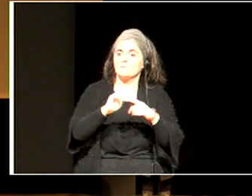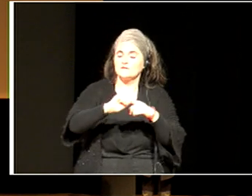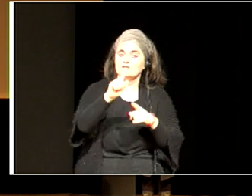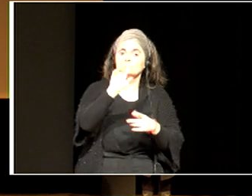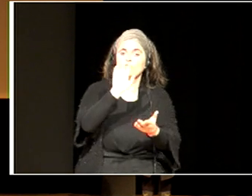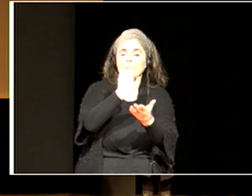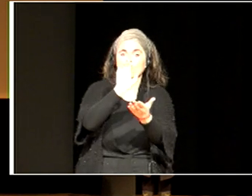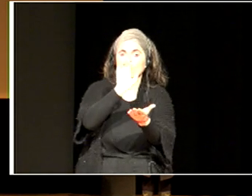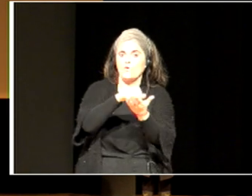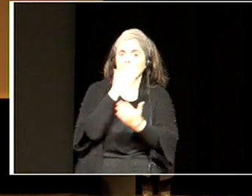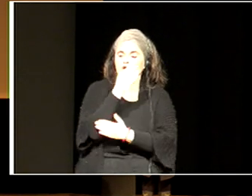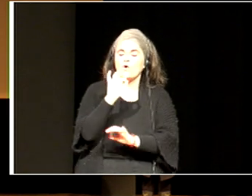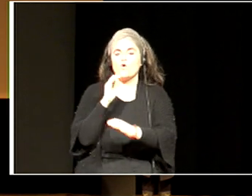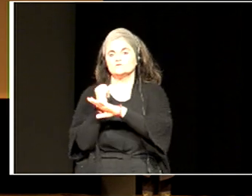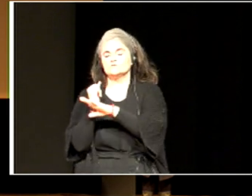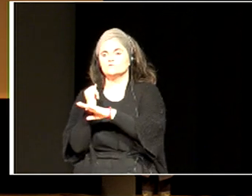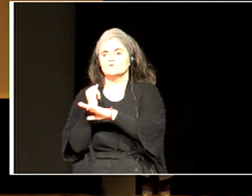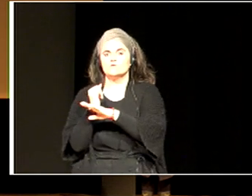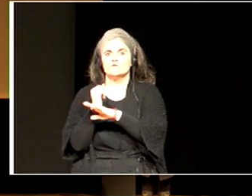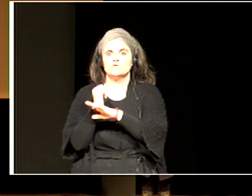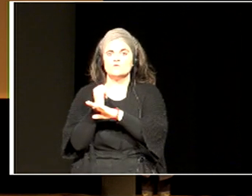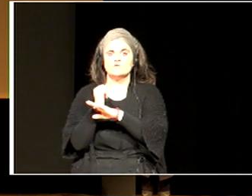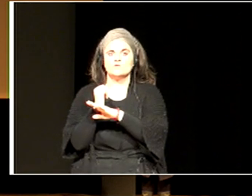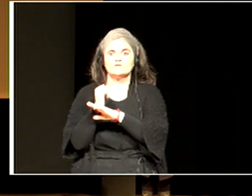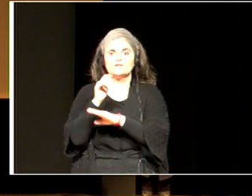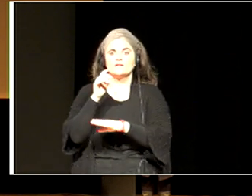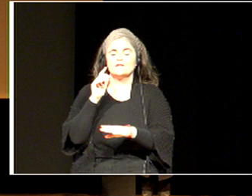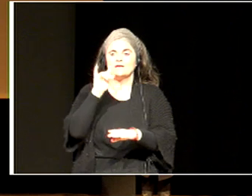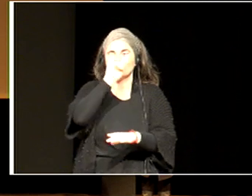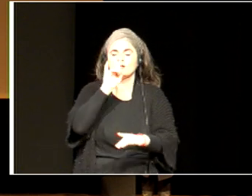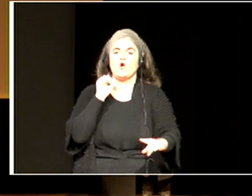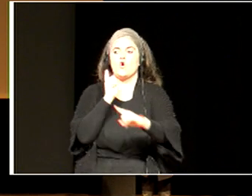su colegio o instituto no tienen ni una pizca de racismo